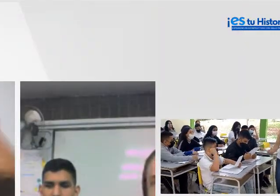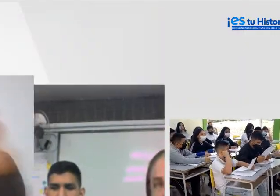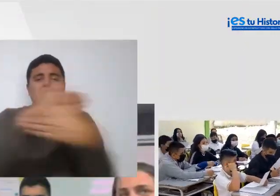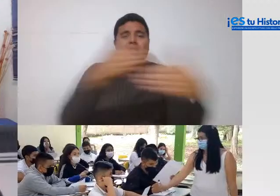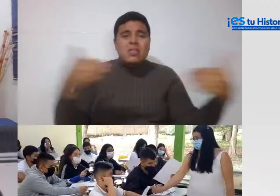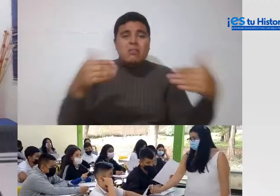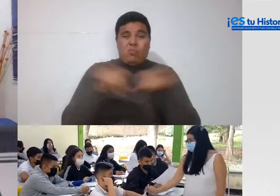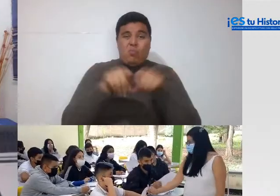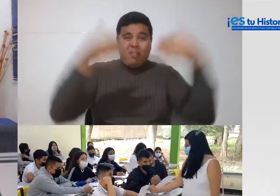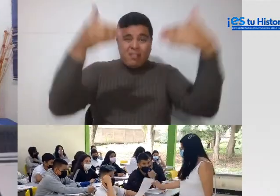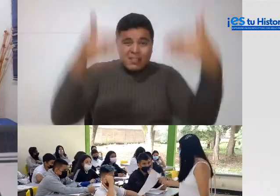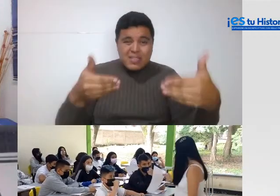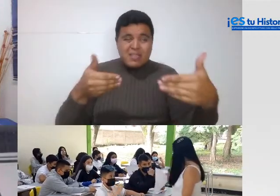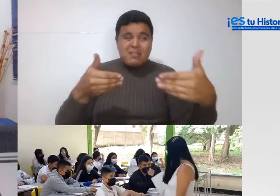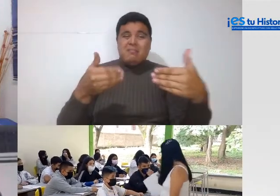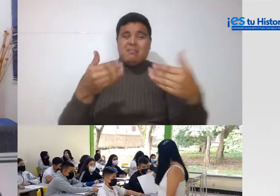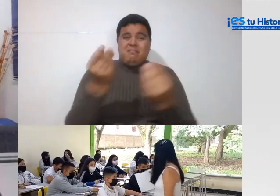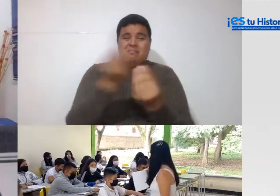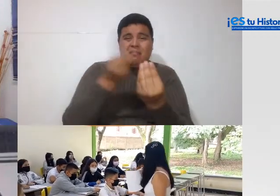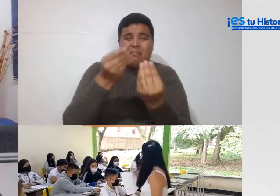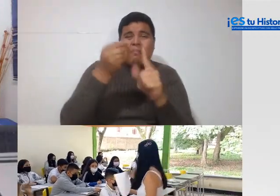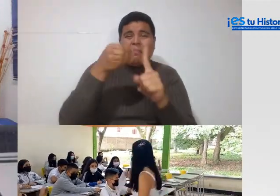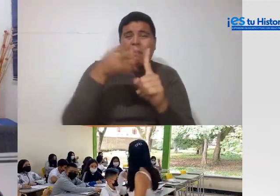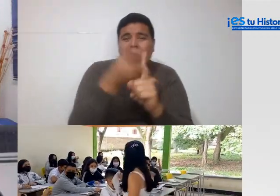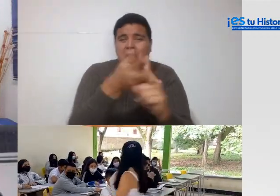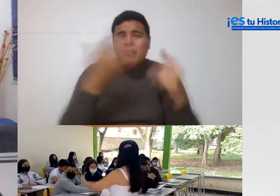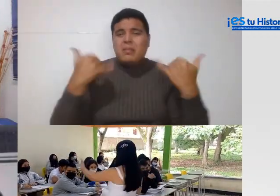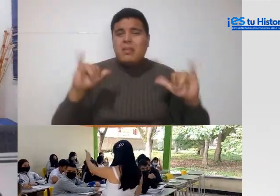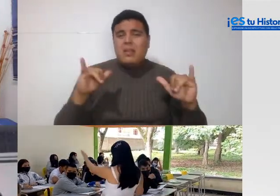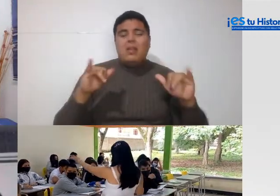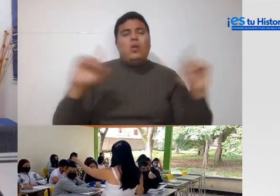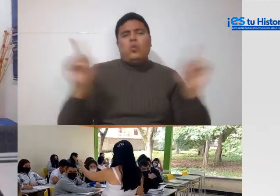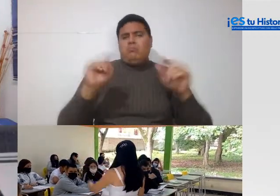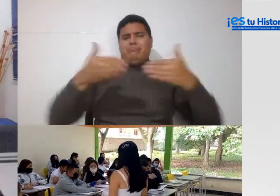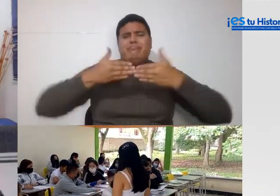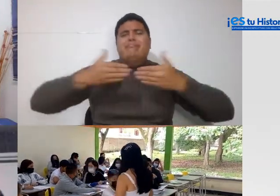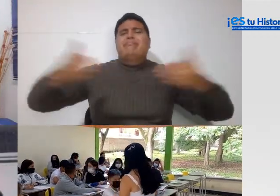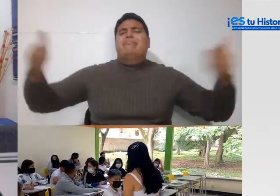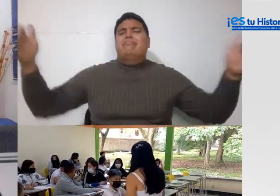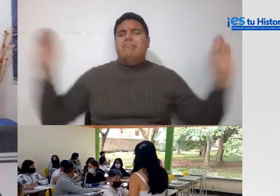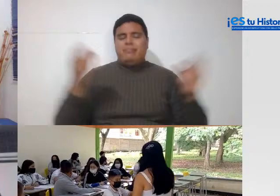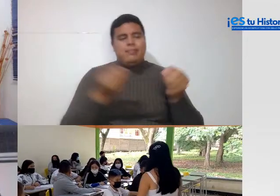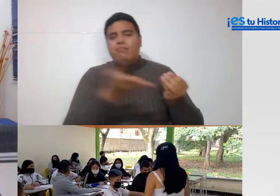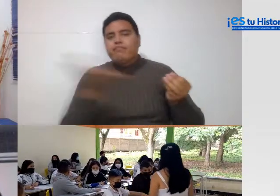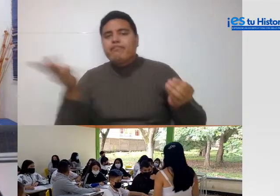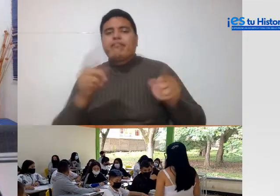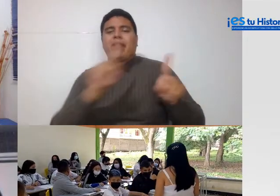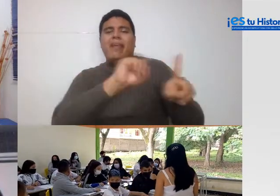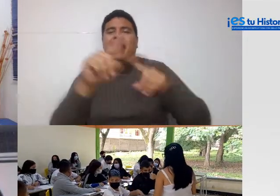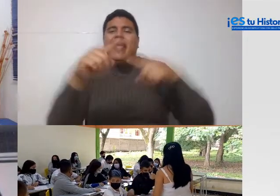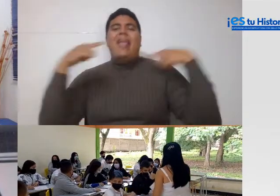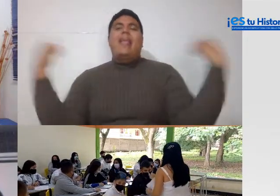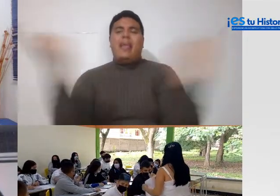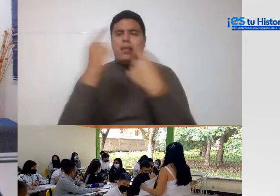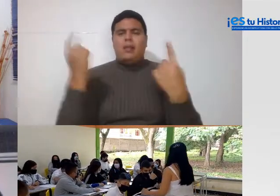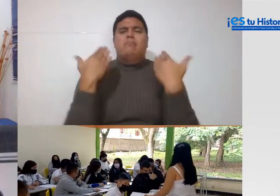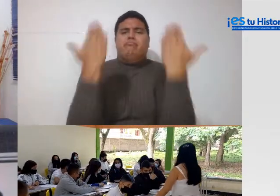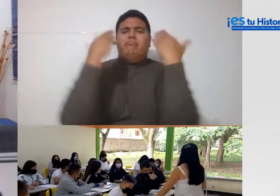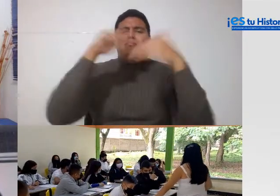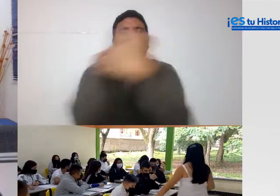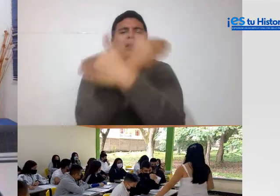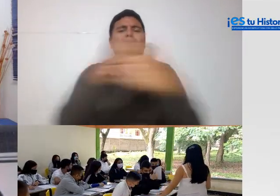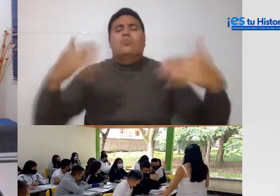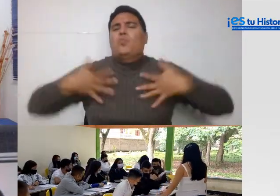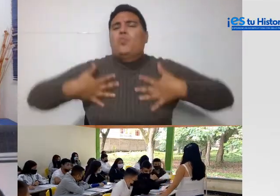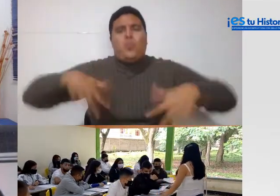abrió muchas inquietudes que teníamos de cómo íbamos a abordar estos nuevos presencialidad,